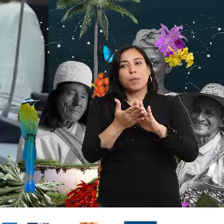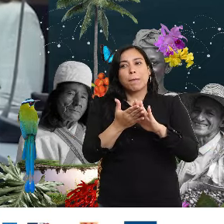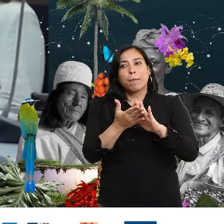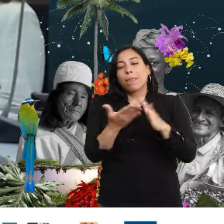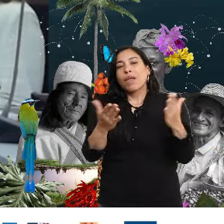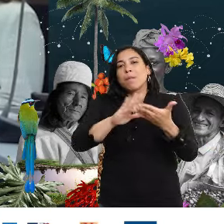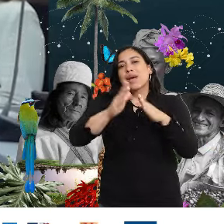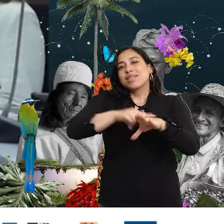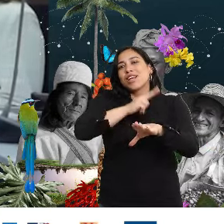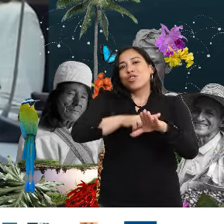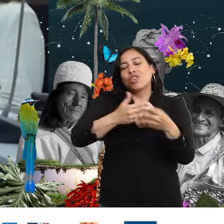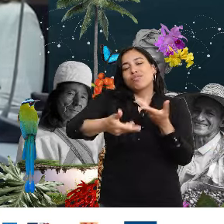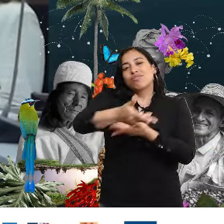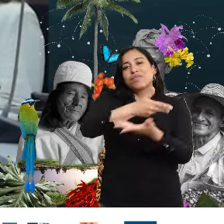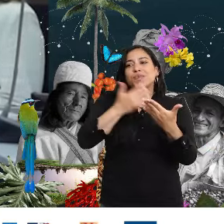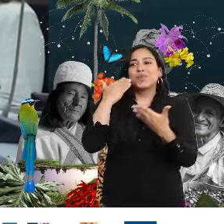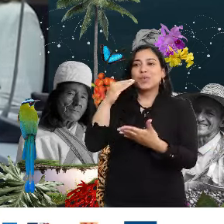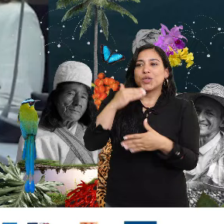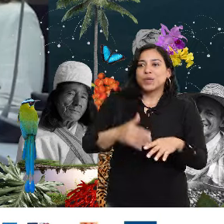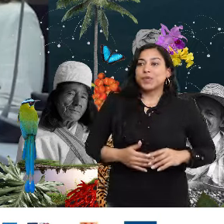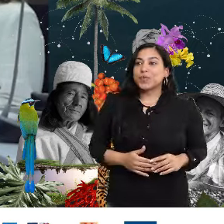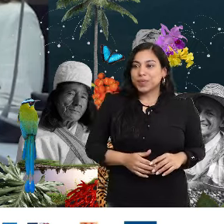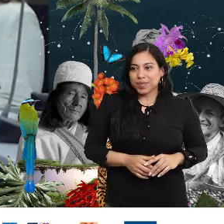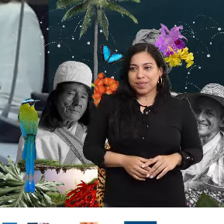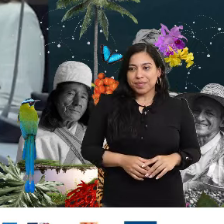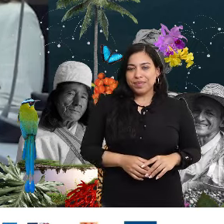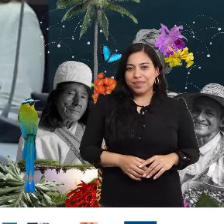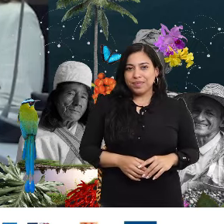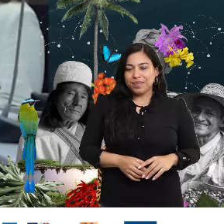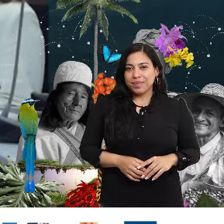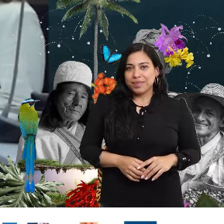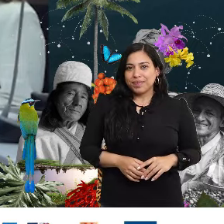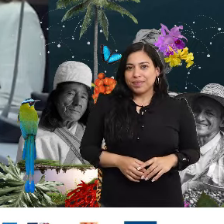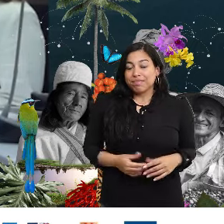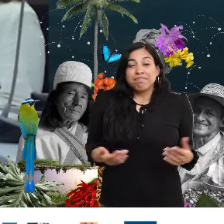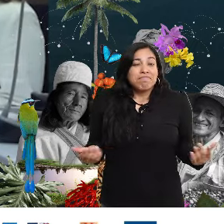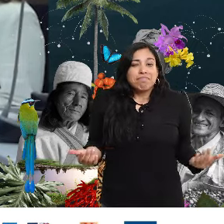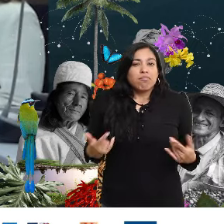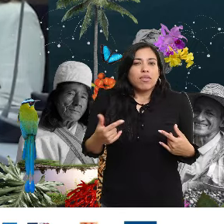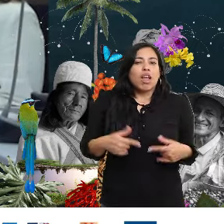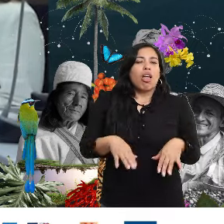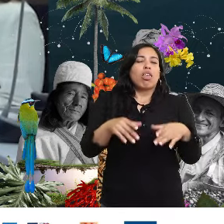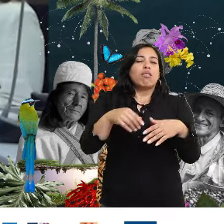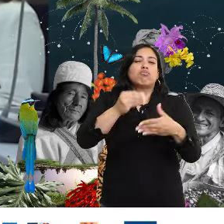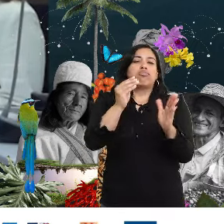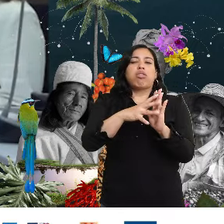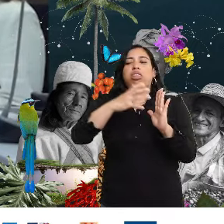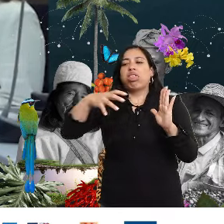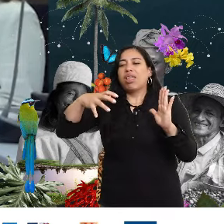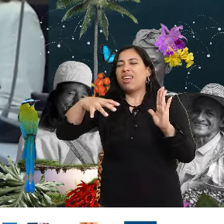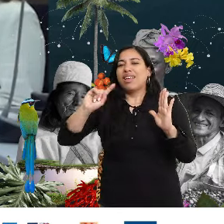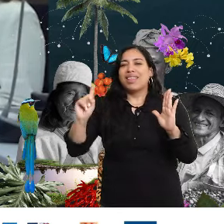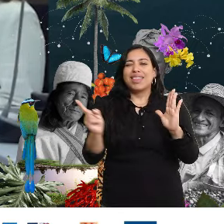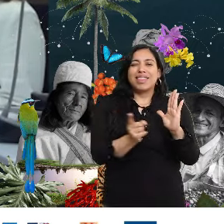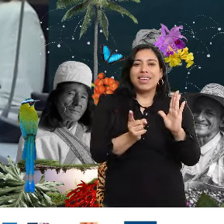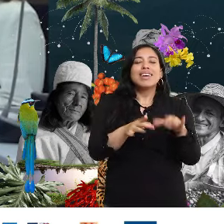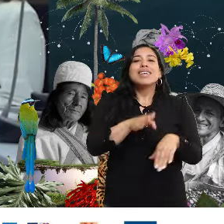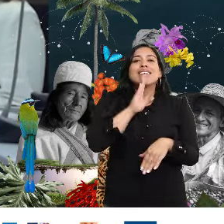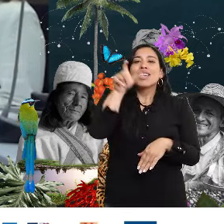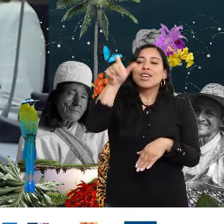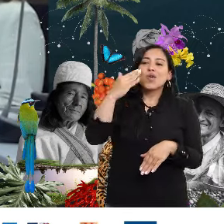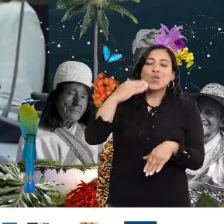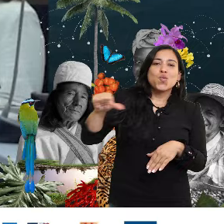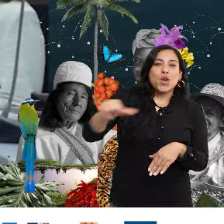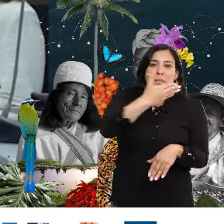paz con la naturaleza. Entonces, sin más preámbulos, vamos a escuchar a la